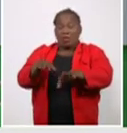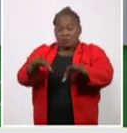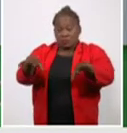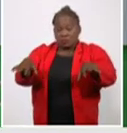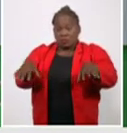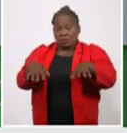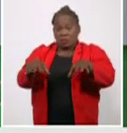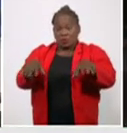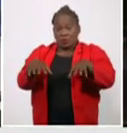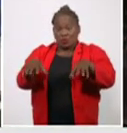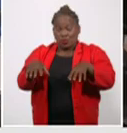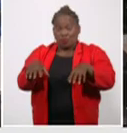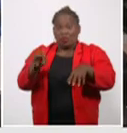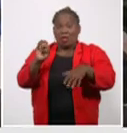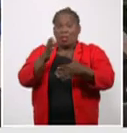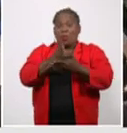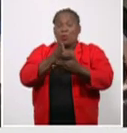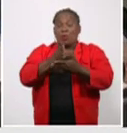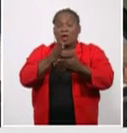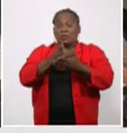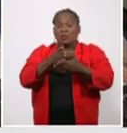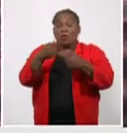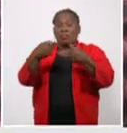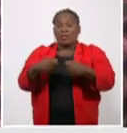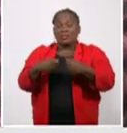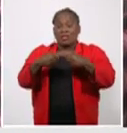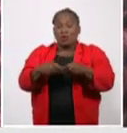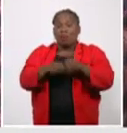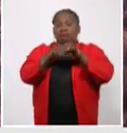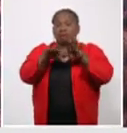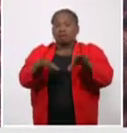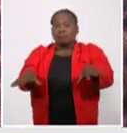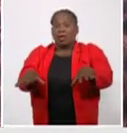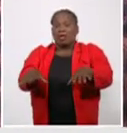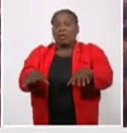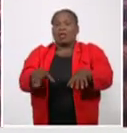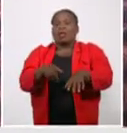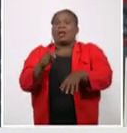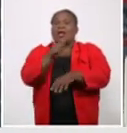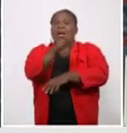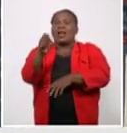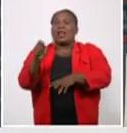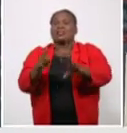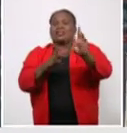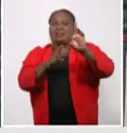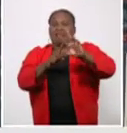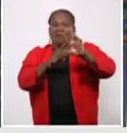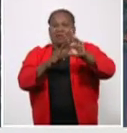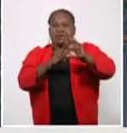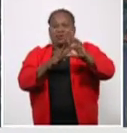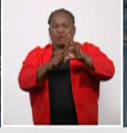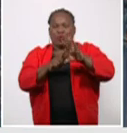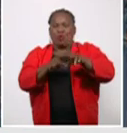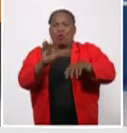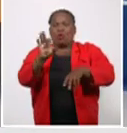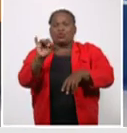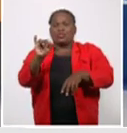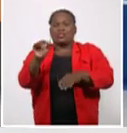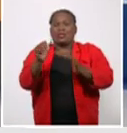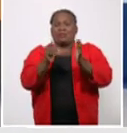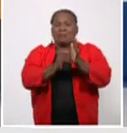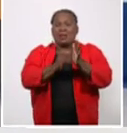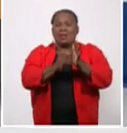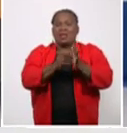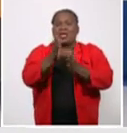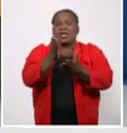sector educativo decidió extender el sistema de teleclases transmitidas por el canal territorial a los 86.000 estudiantes de la